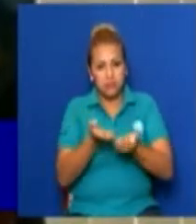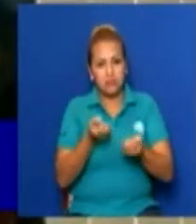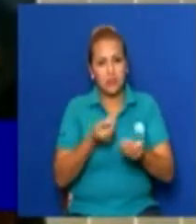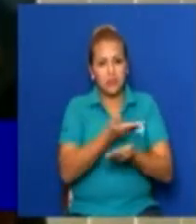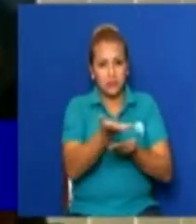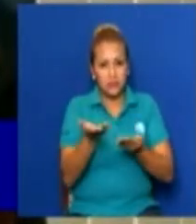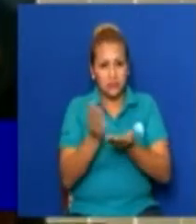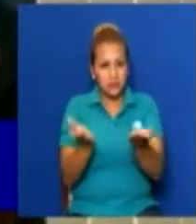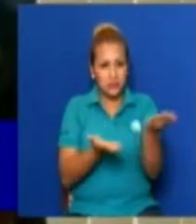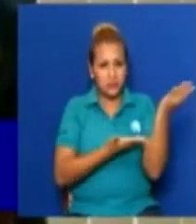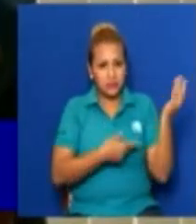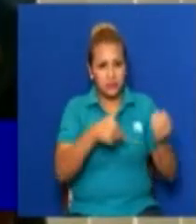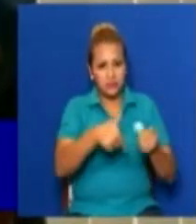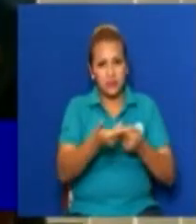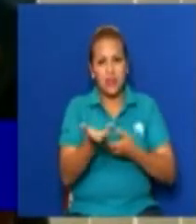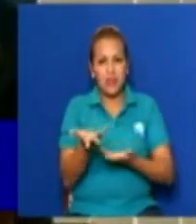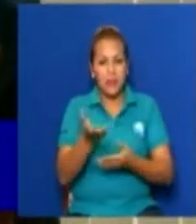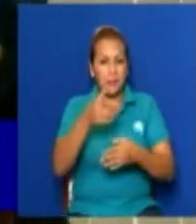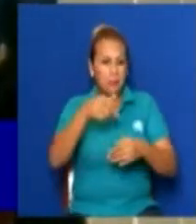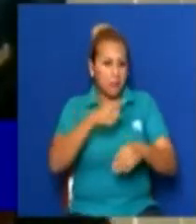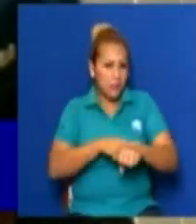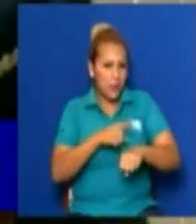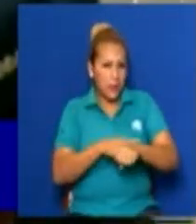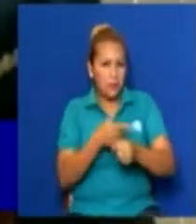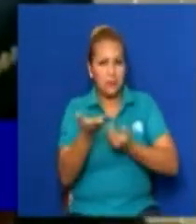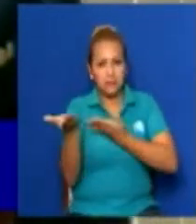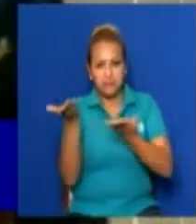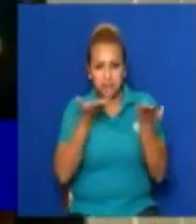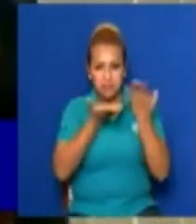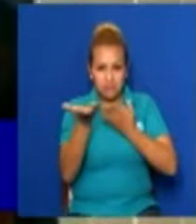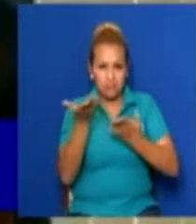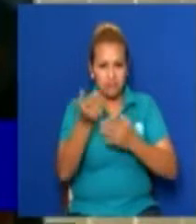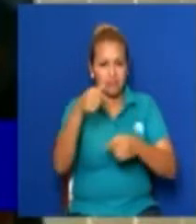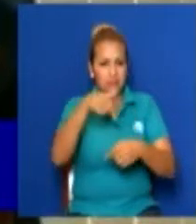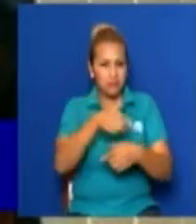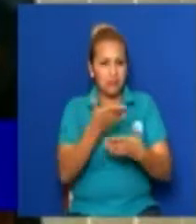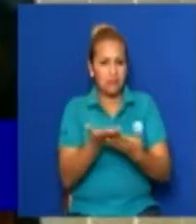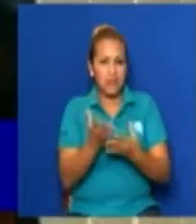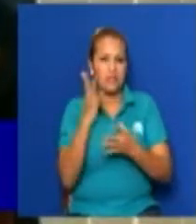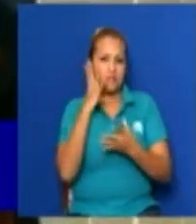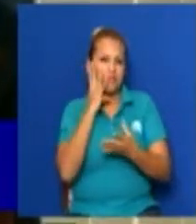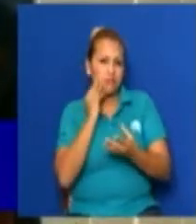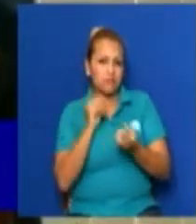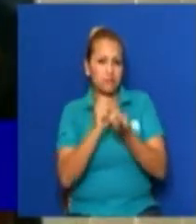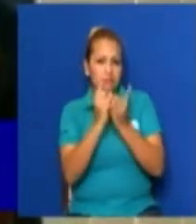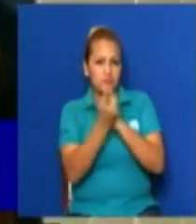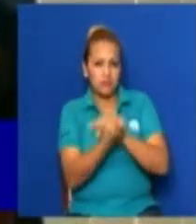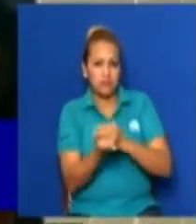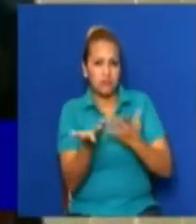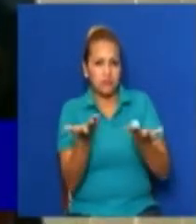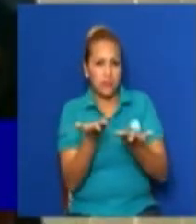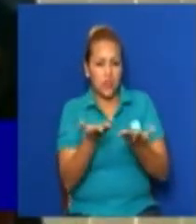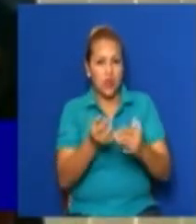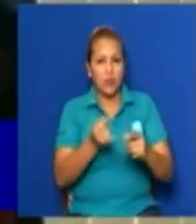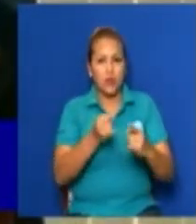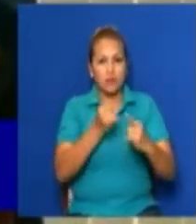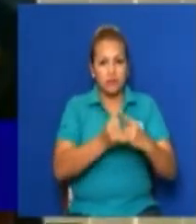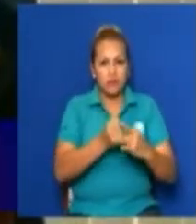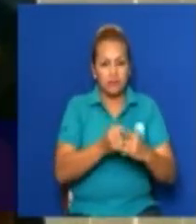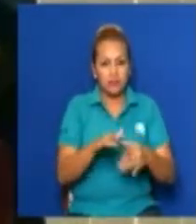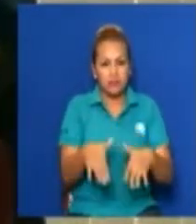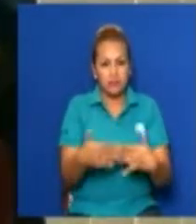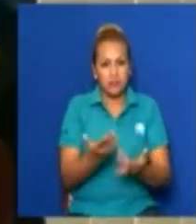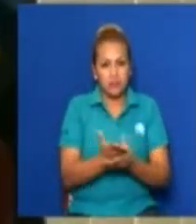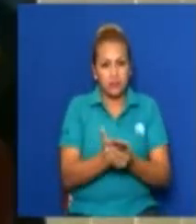este espacio de intercambio y reflexión que hemos denominado la equidad